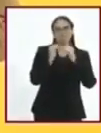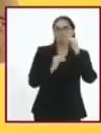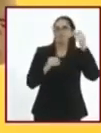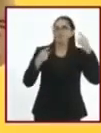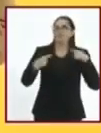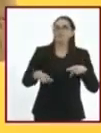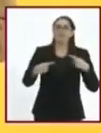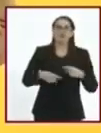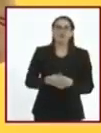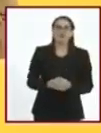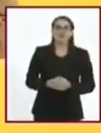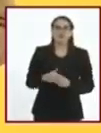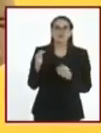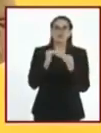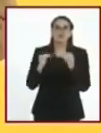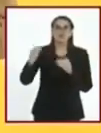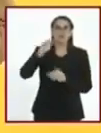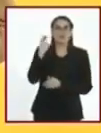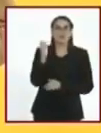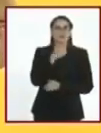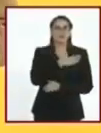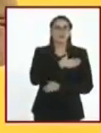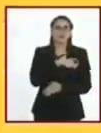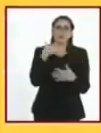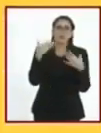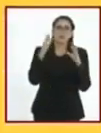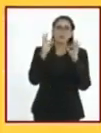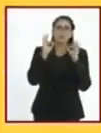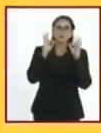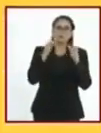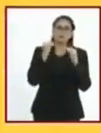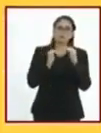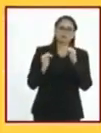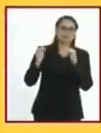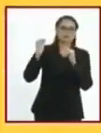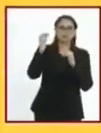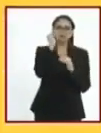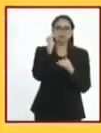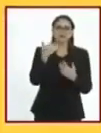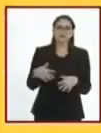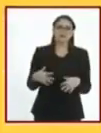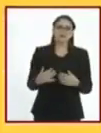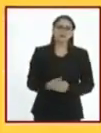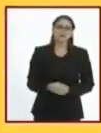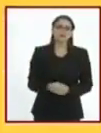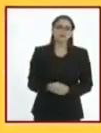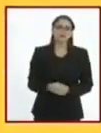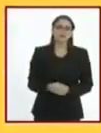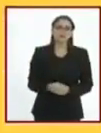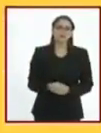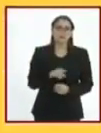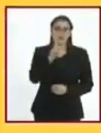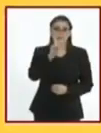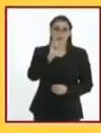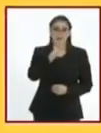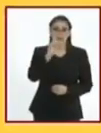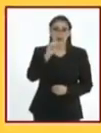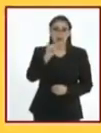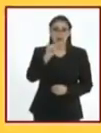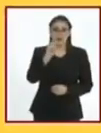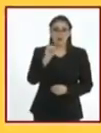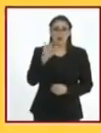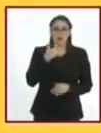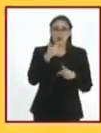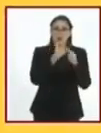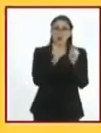sociedad virreinal estaba muy jerarquizada. Durante el virreinato se formaron grupos sociales específicos,